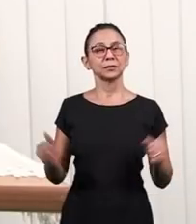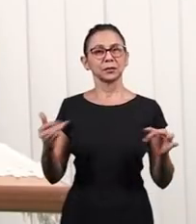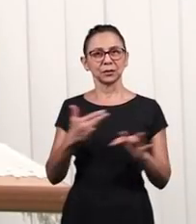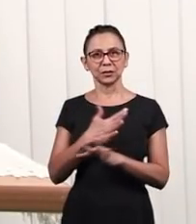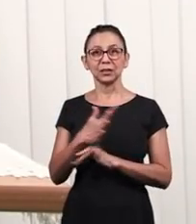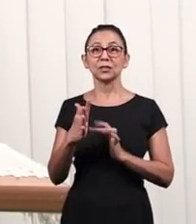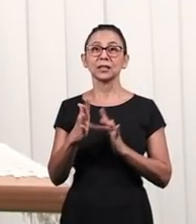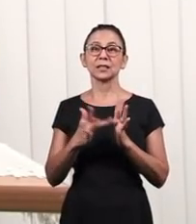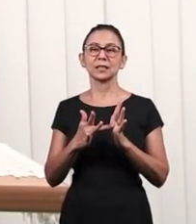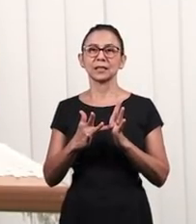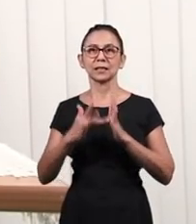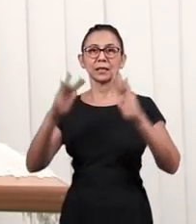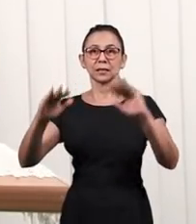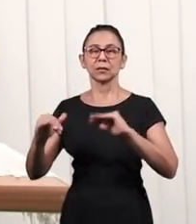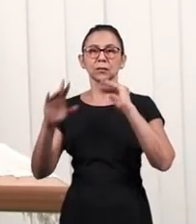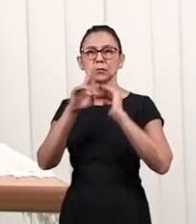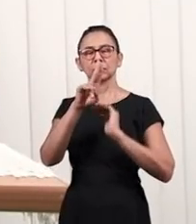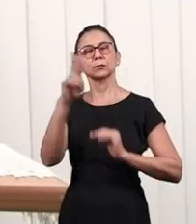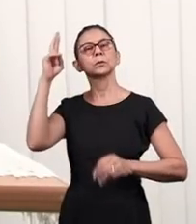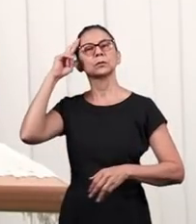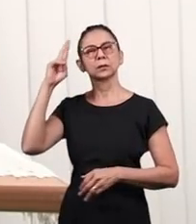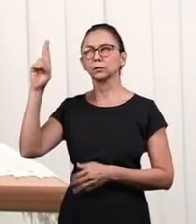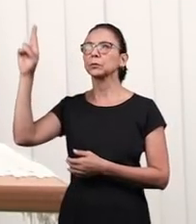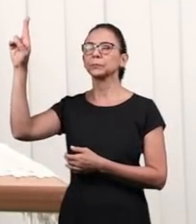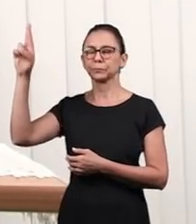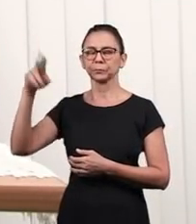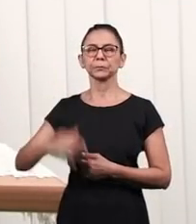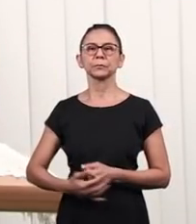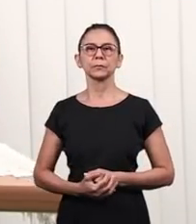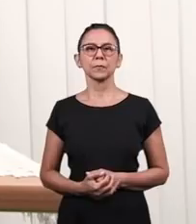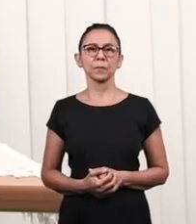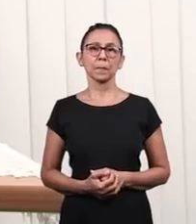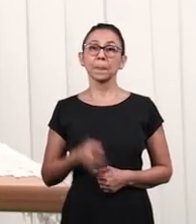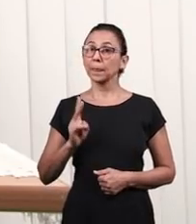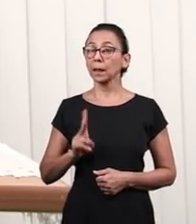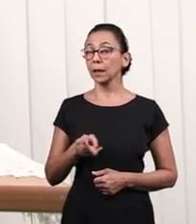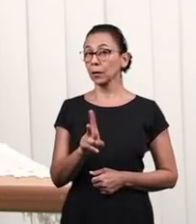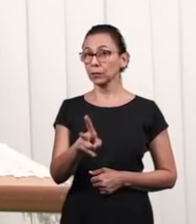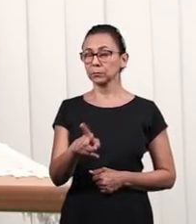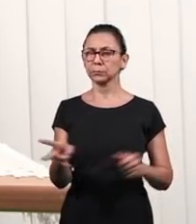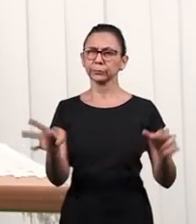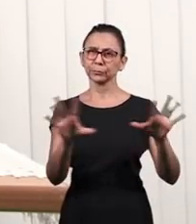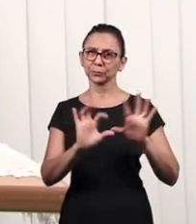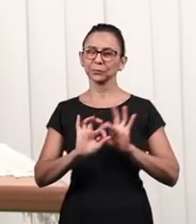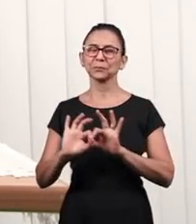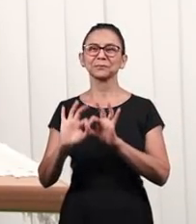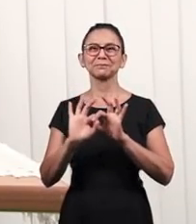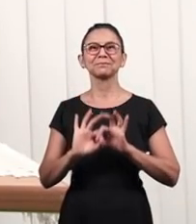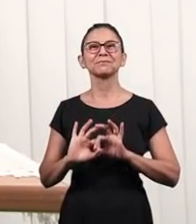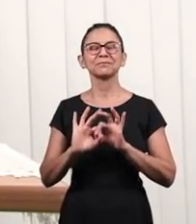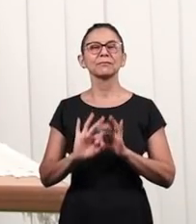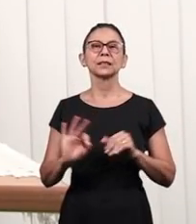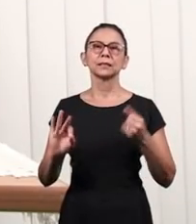Gloria a Jesús. Bendito sea el nombre del Señor. Continuaremos en esta misma